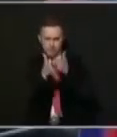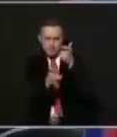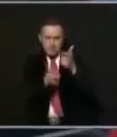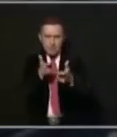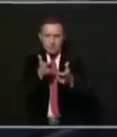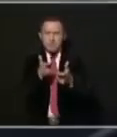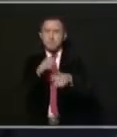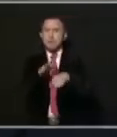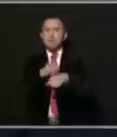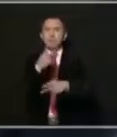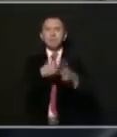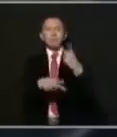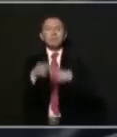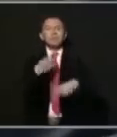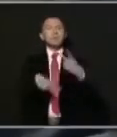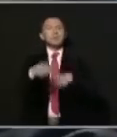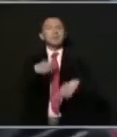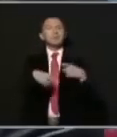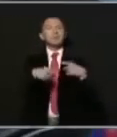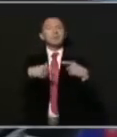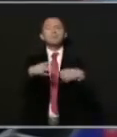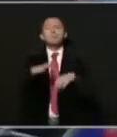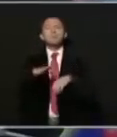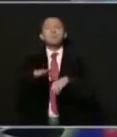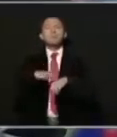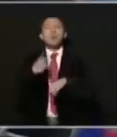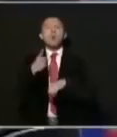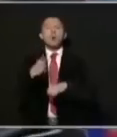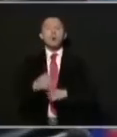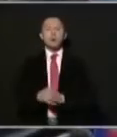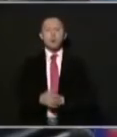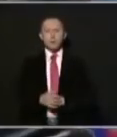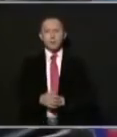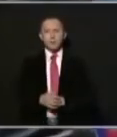a costar lo mismo también